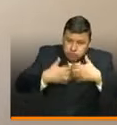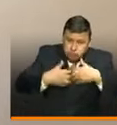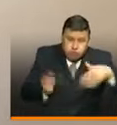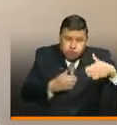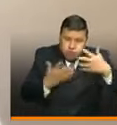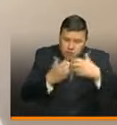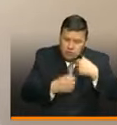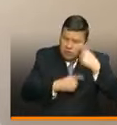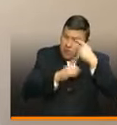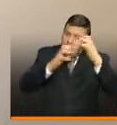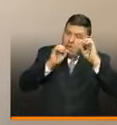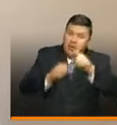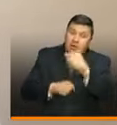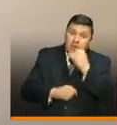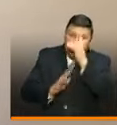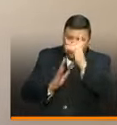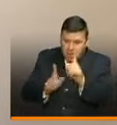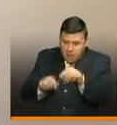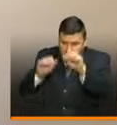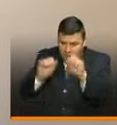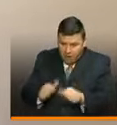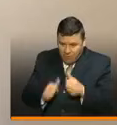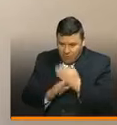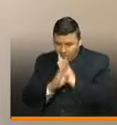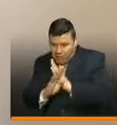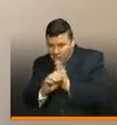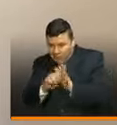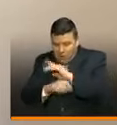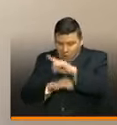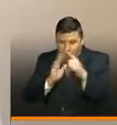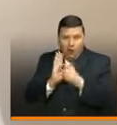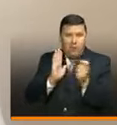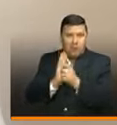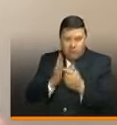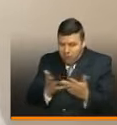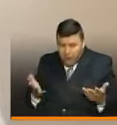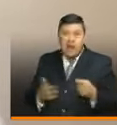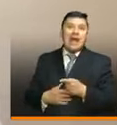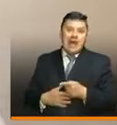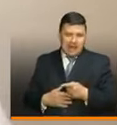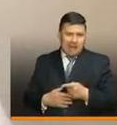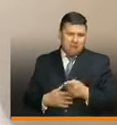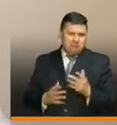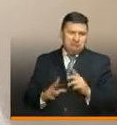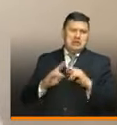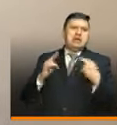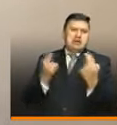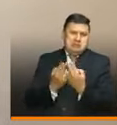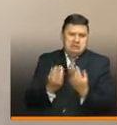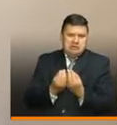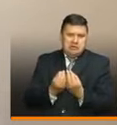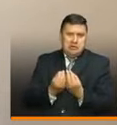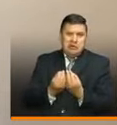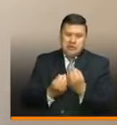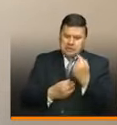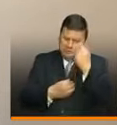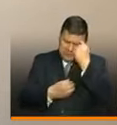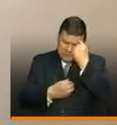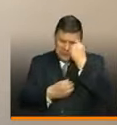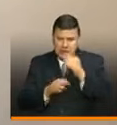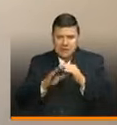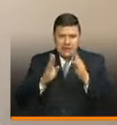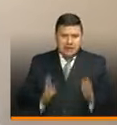poder imaginarnos que una vez se tomen decisiones, digamos, en este tipo de ceremonias y de centros de pensamiento y de